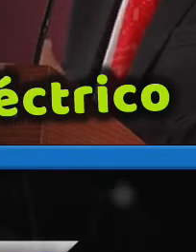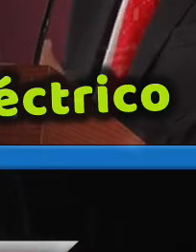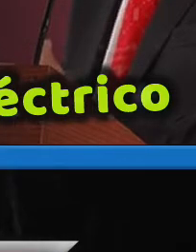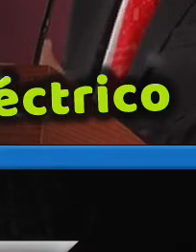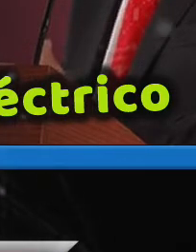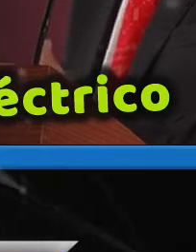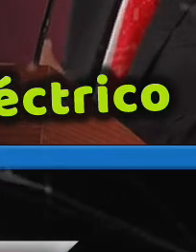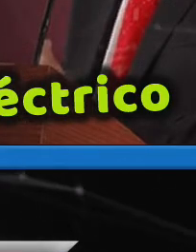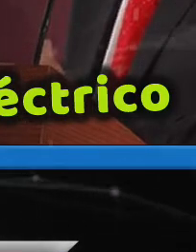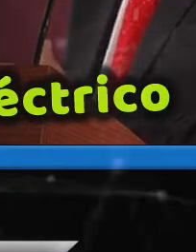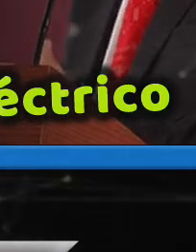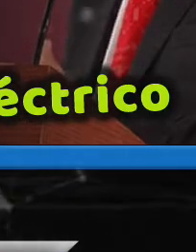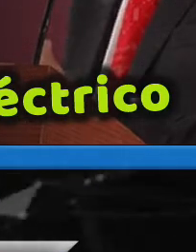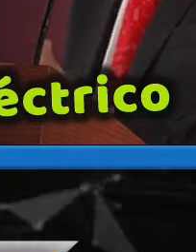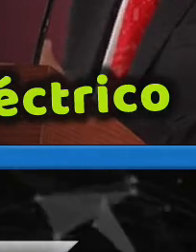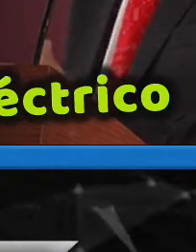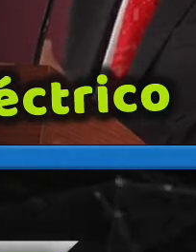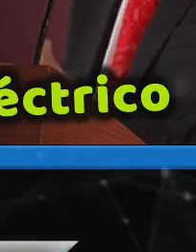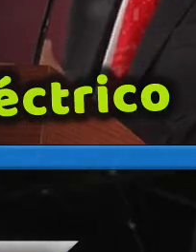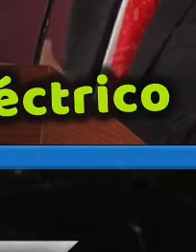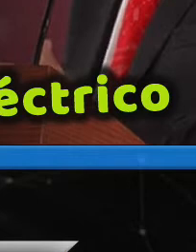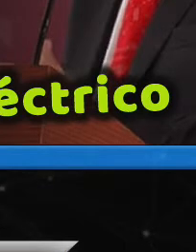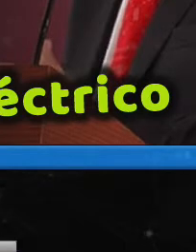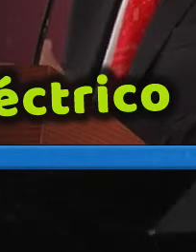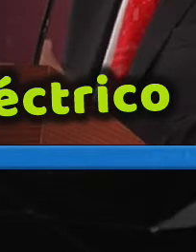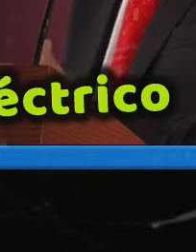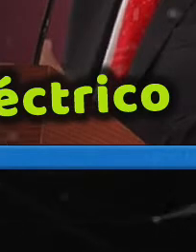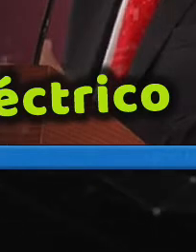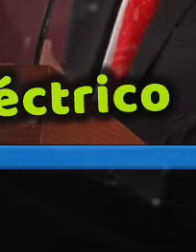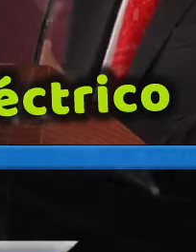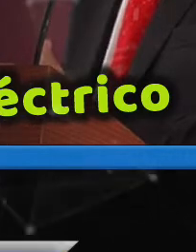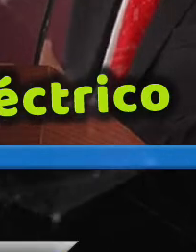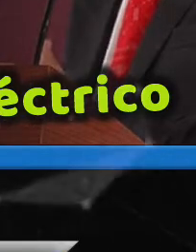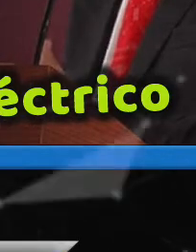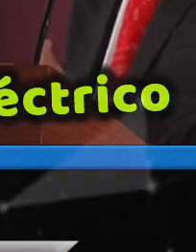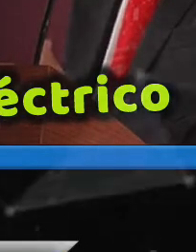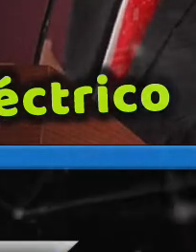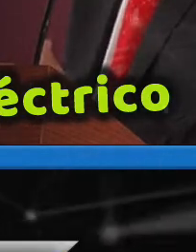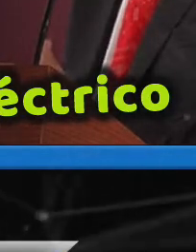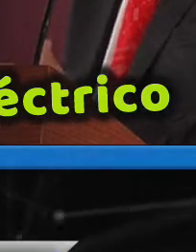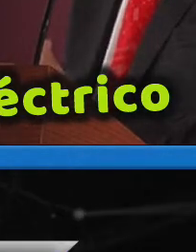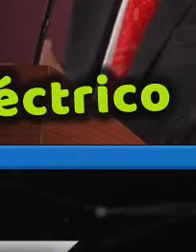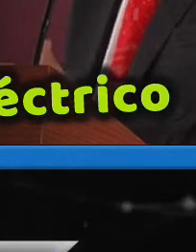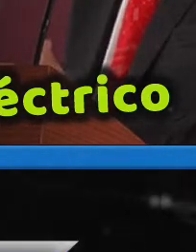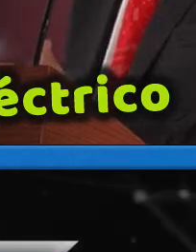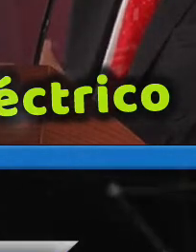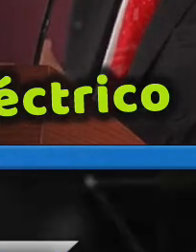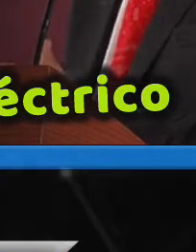La conferencia del presidente Andrés Manuel López Obrador en 5 minutos o menos.